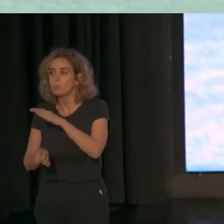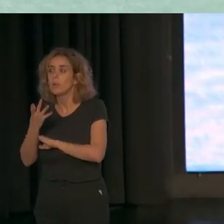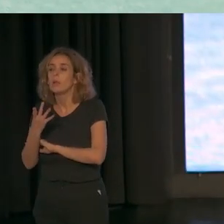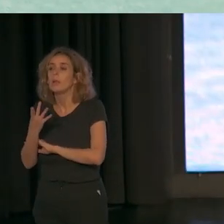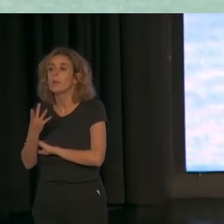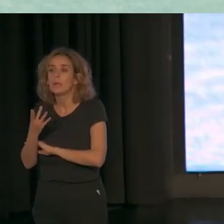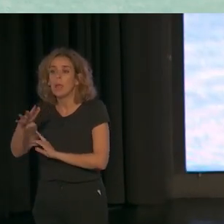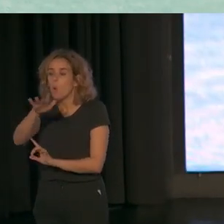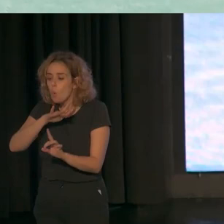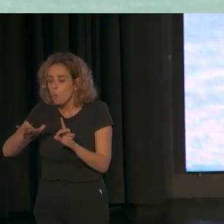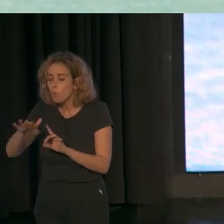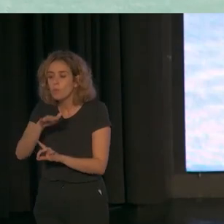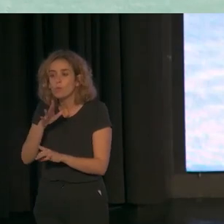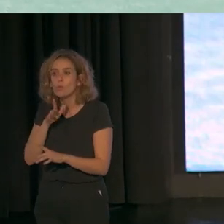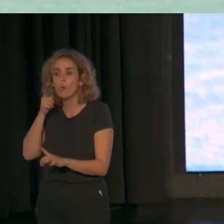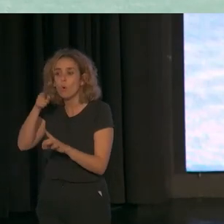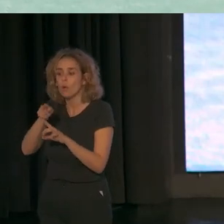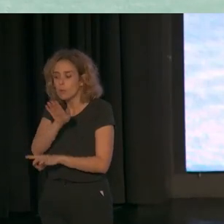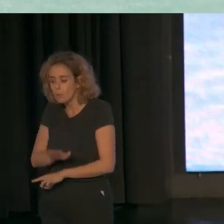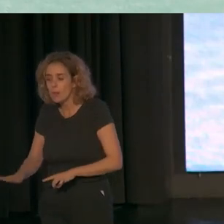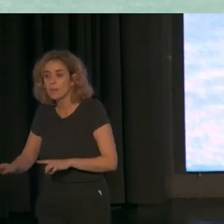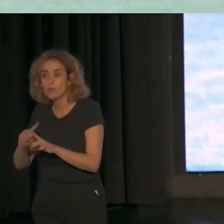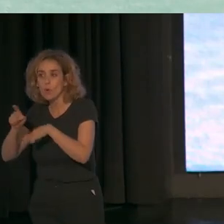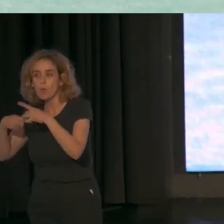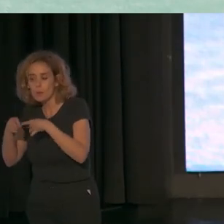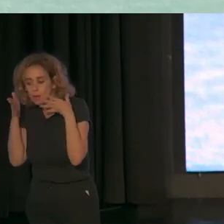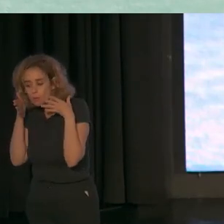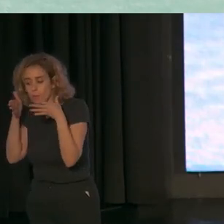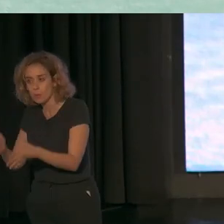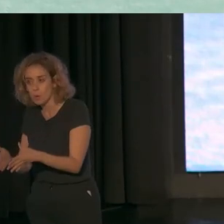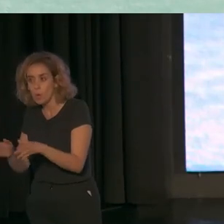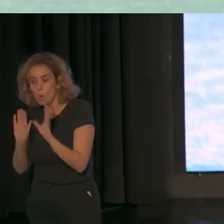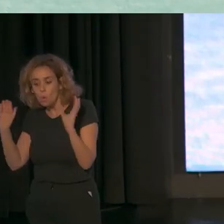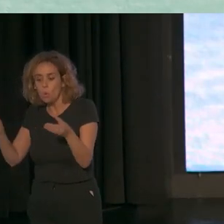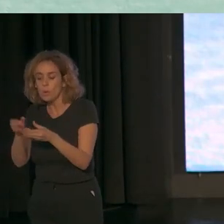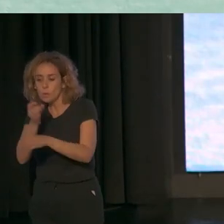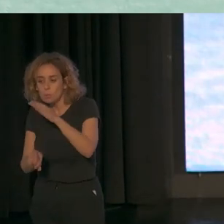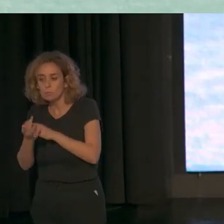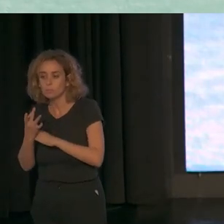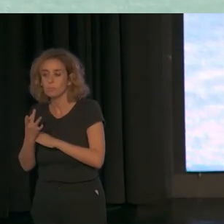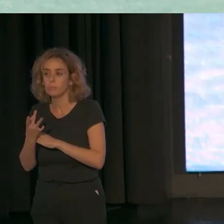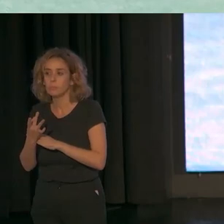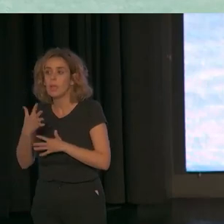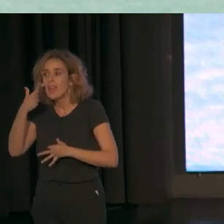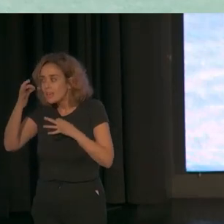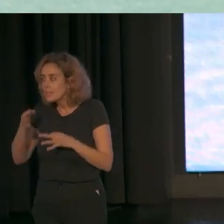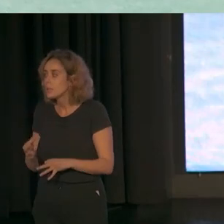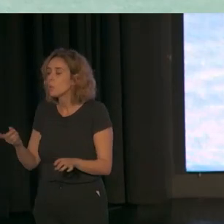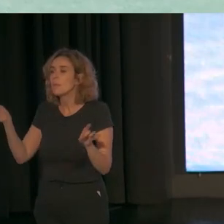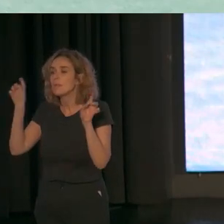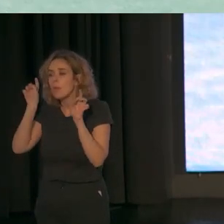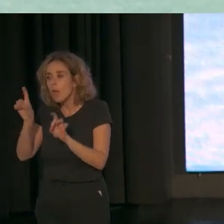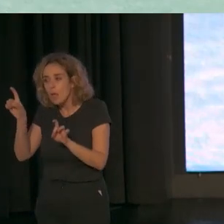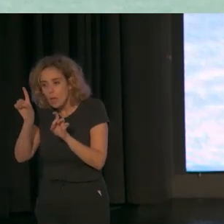en torno al niño su familia Hay que crear un equipo seguramente su educadora